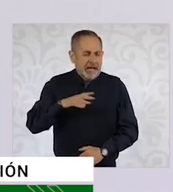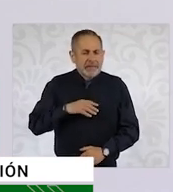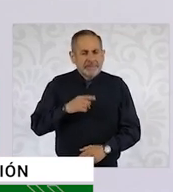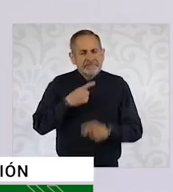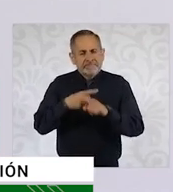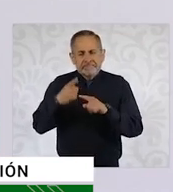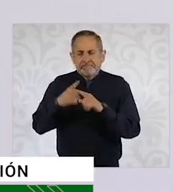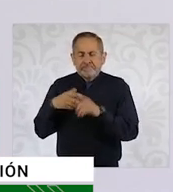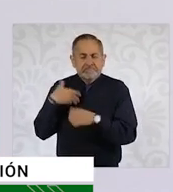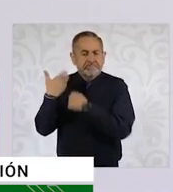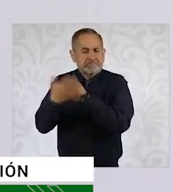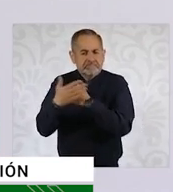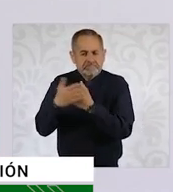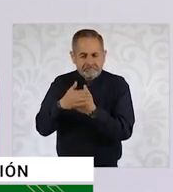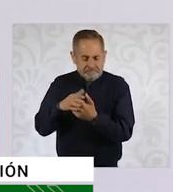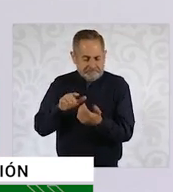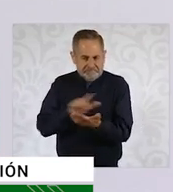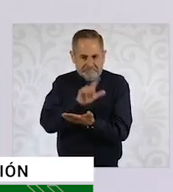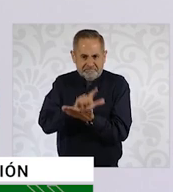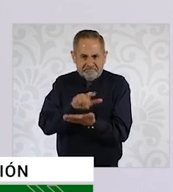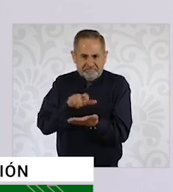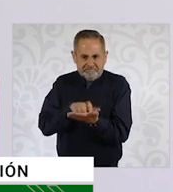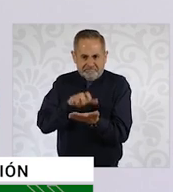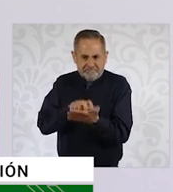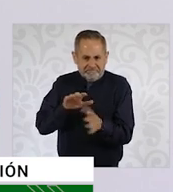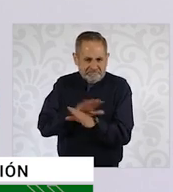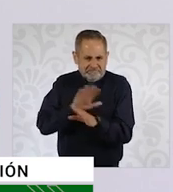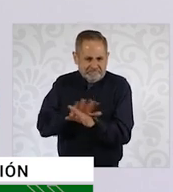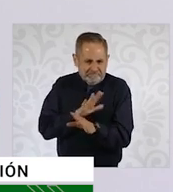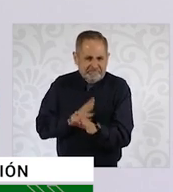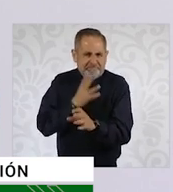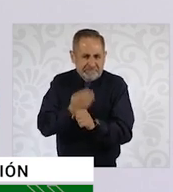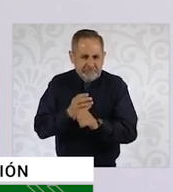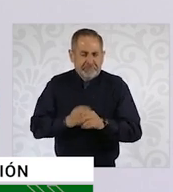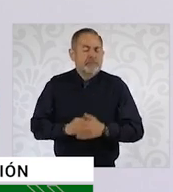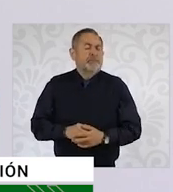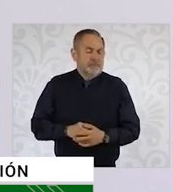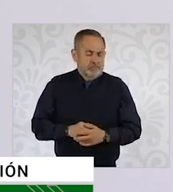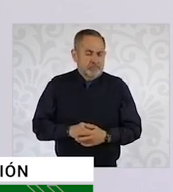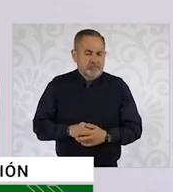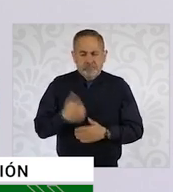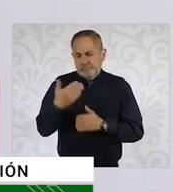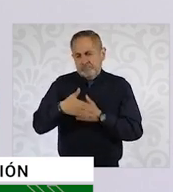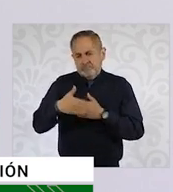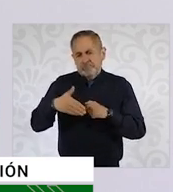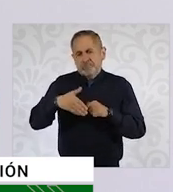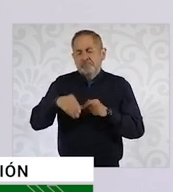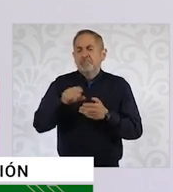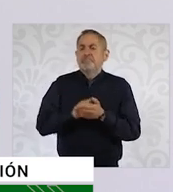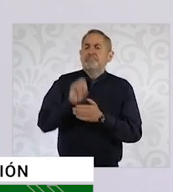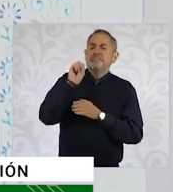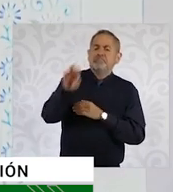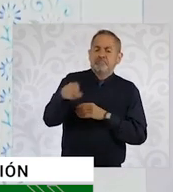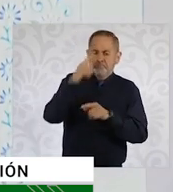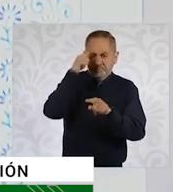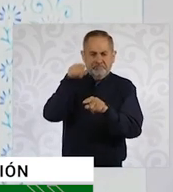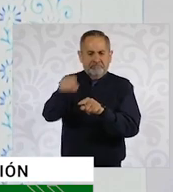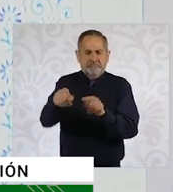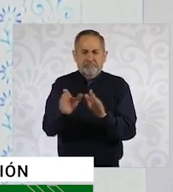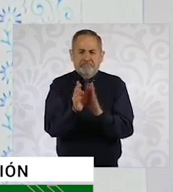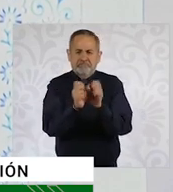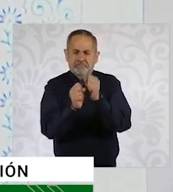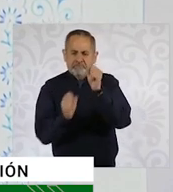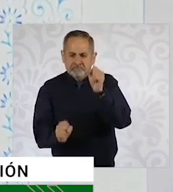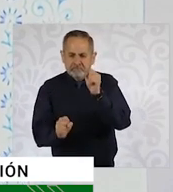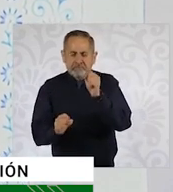que no haya reelección ni nepotismo. Vamos a enviar la reforma constitucional para que no haya